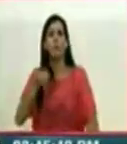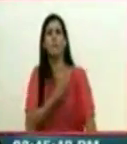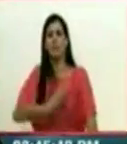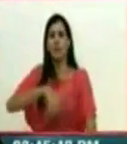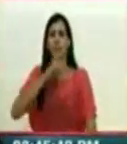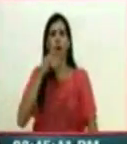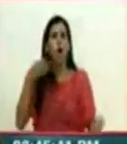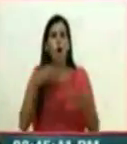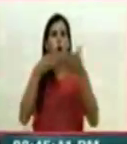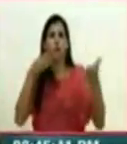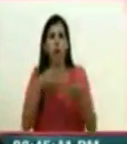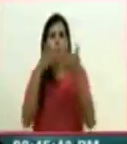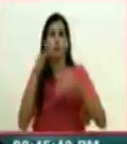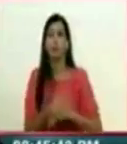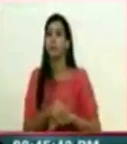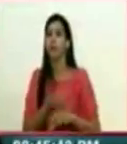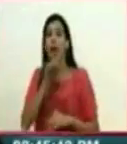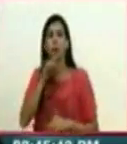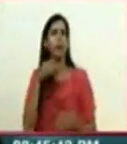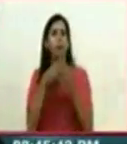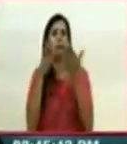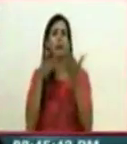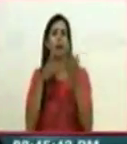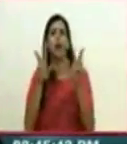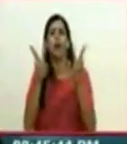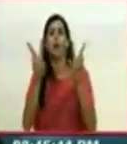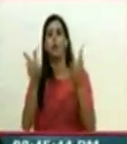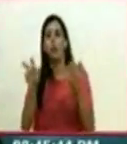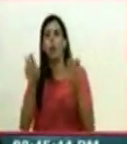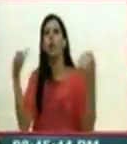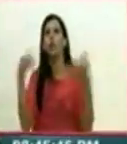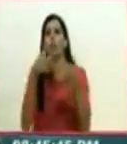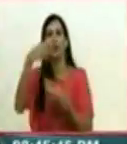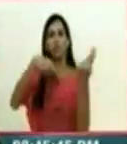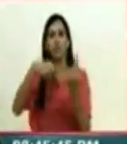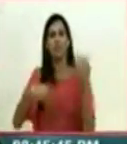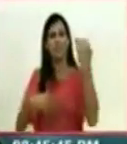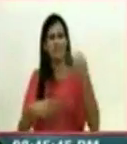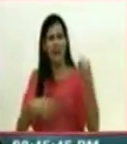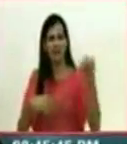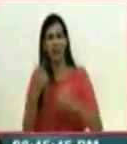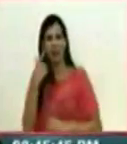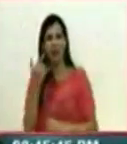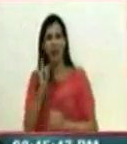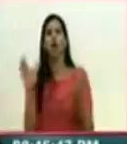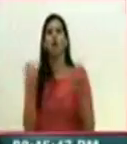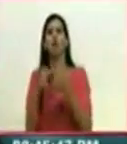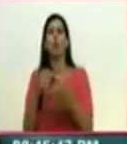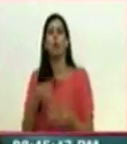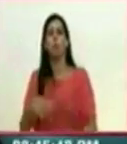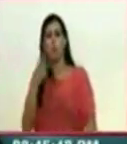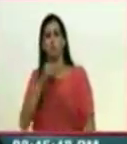también ataques y manipulaciones contra la emergente izquierda española representada en Podemos.